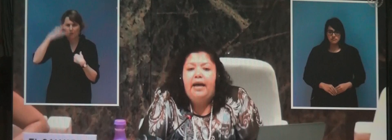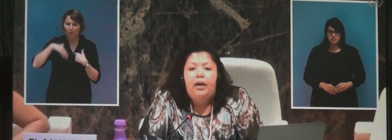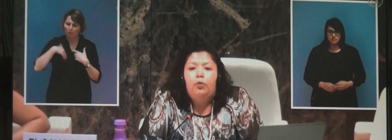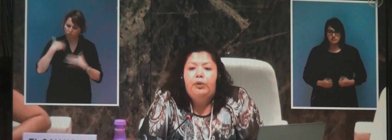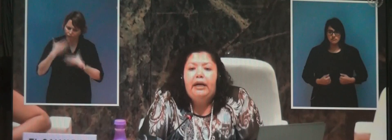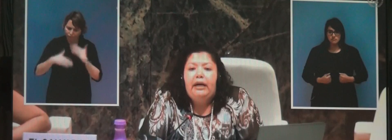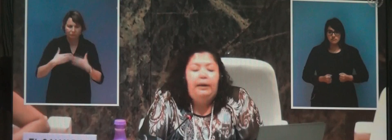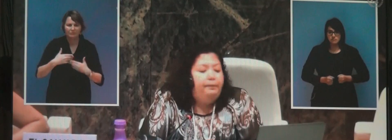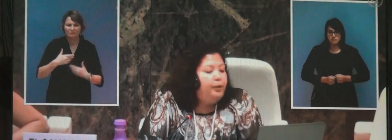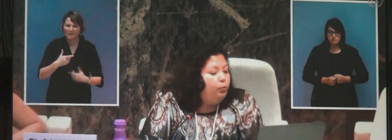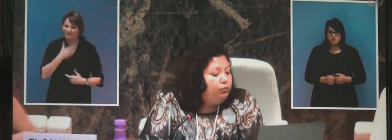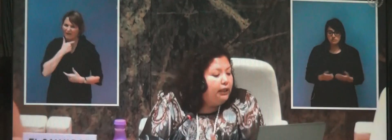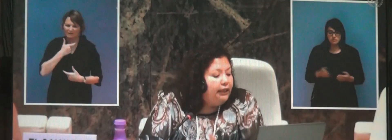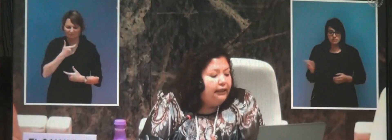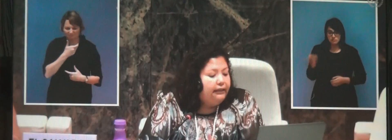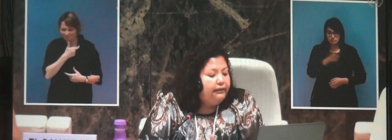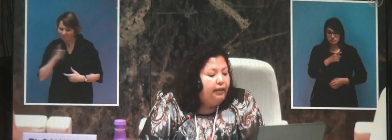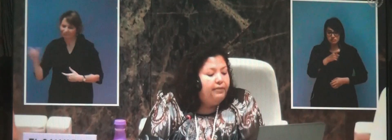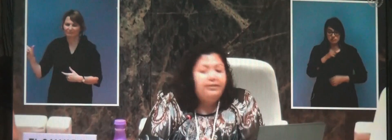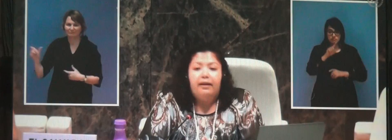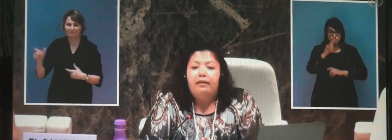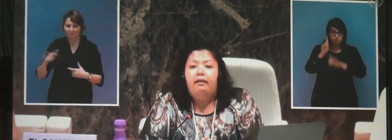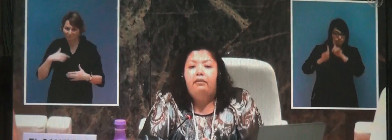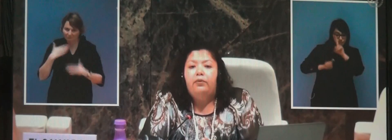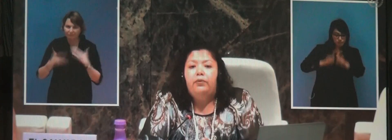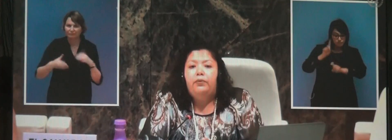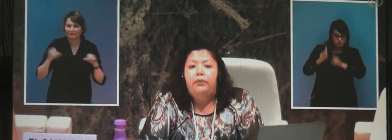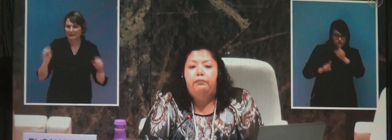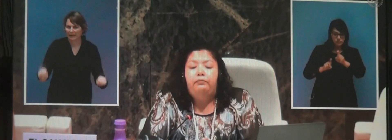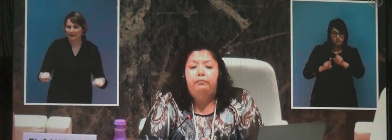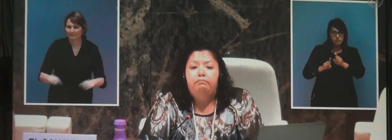Si hay alguna pregunta que tal vez